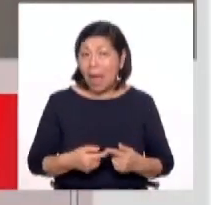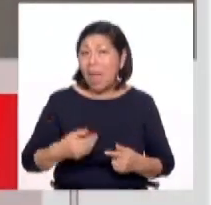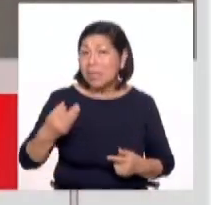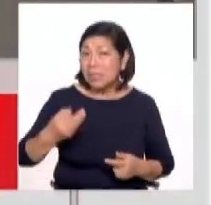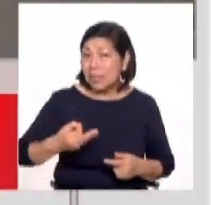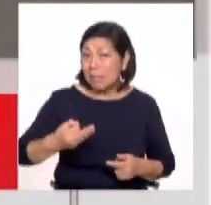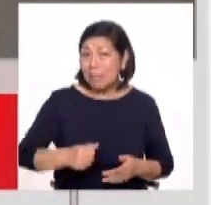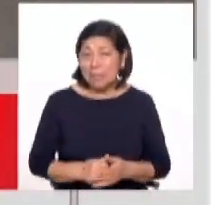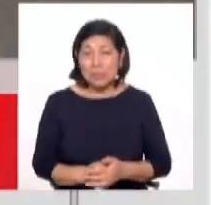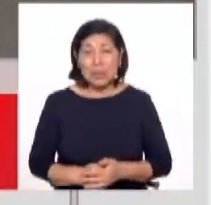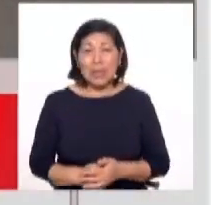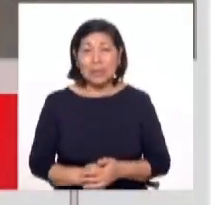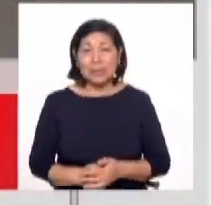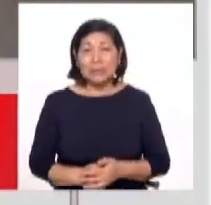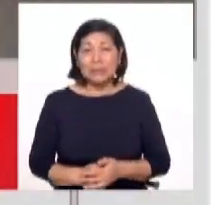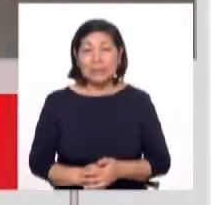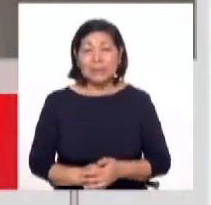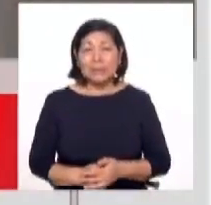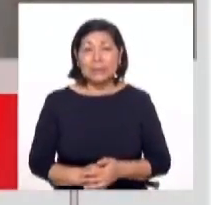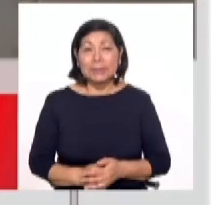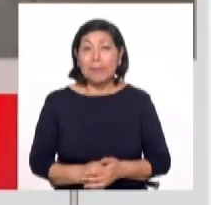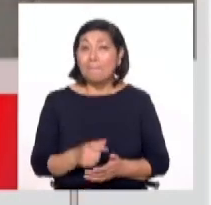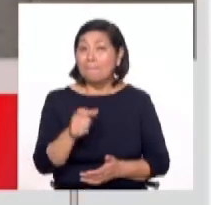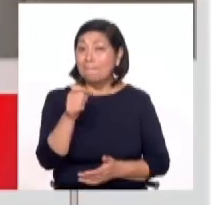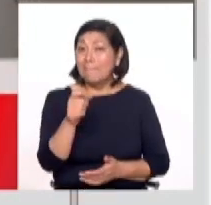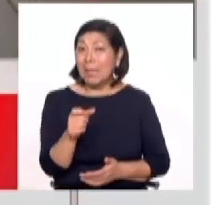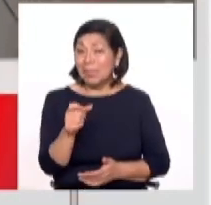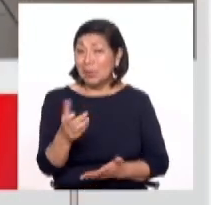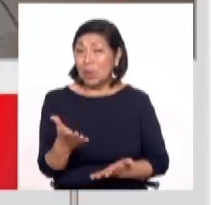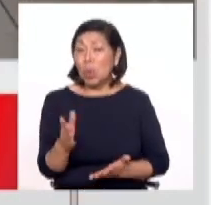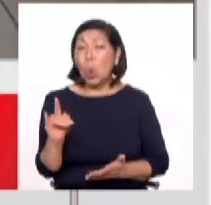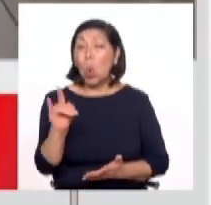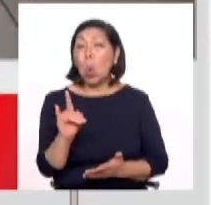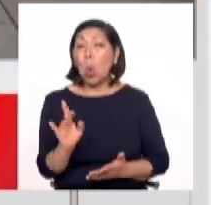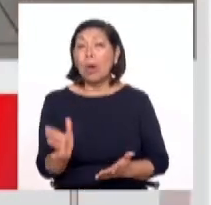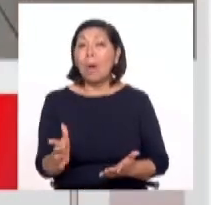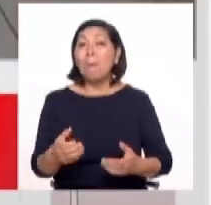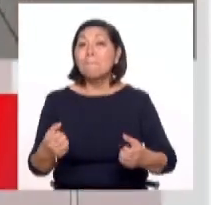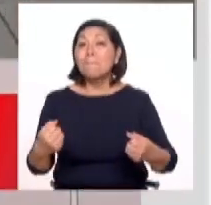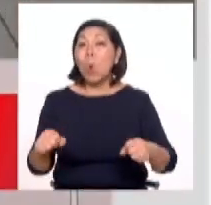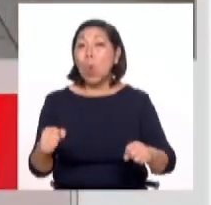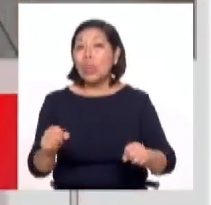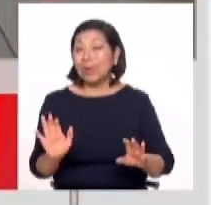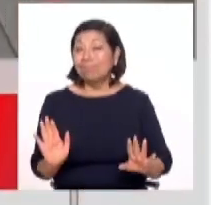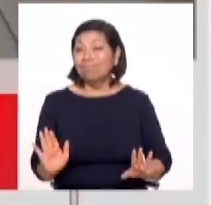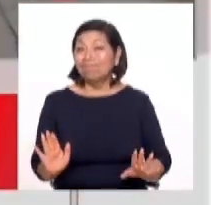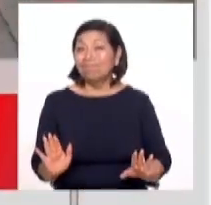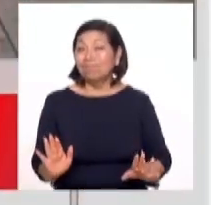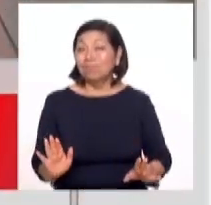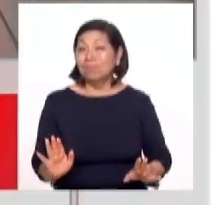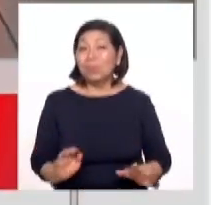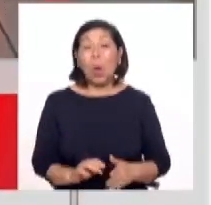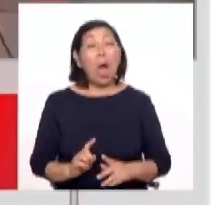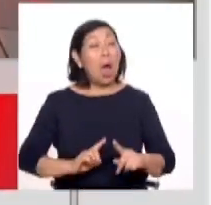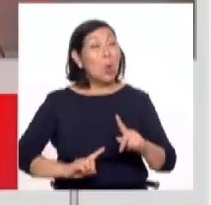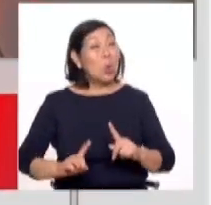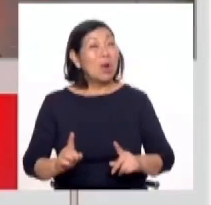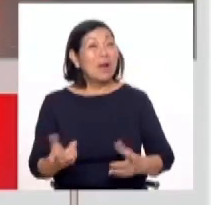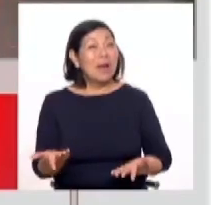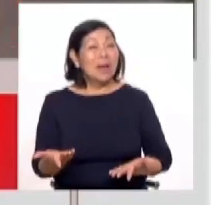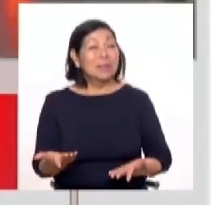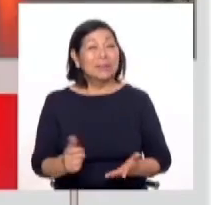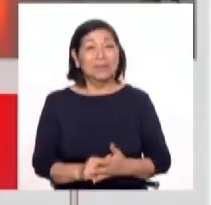especialmente aquellos ciudadanos que están utilizando las motocicletas para hacer de una u otra